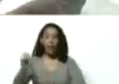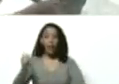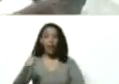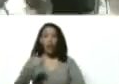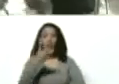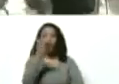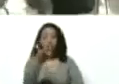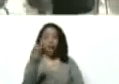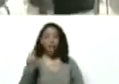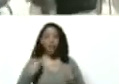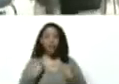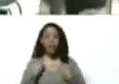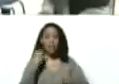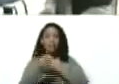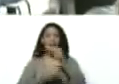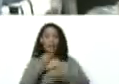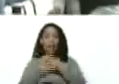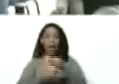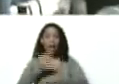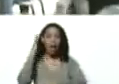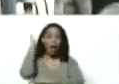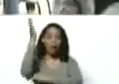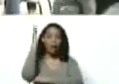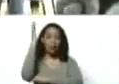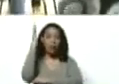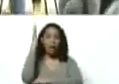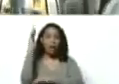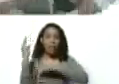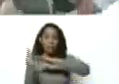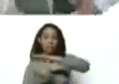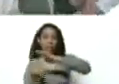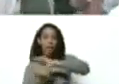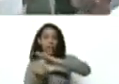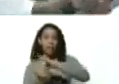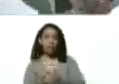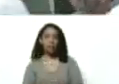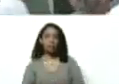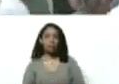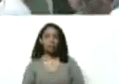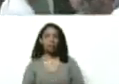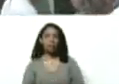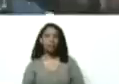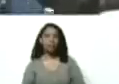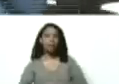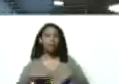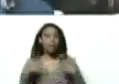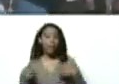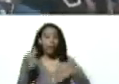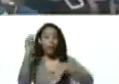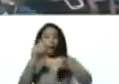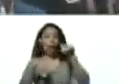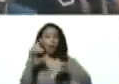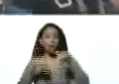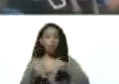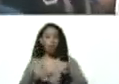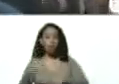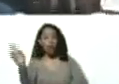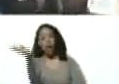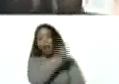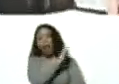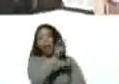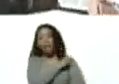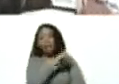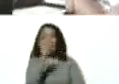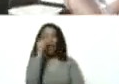se va a dar la asamblea de base de la elección del jefe